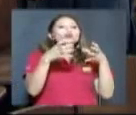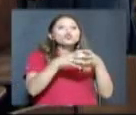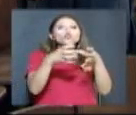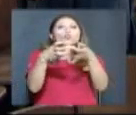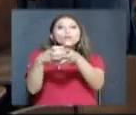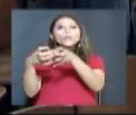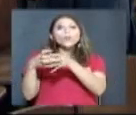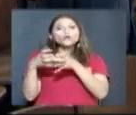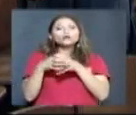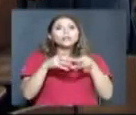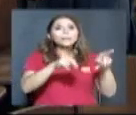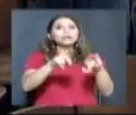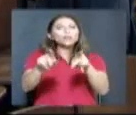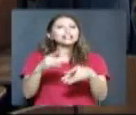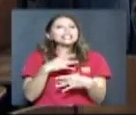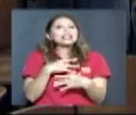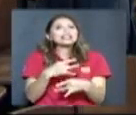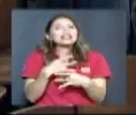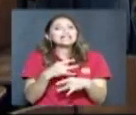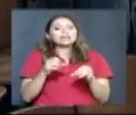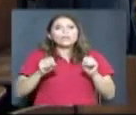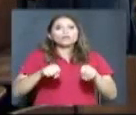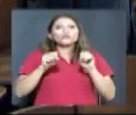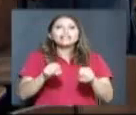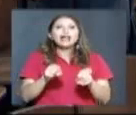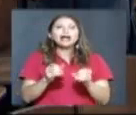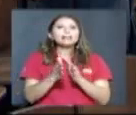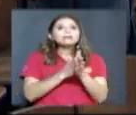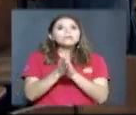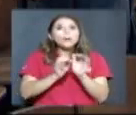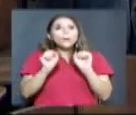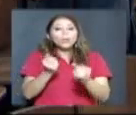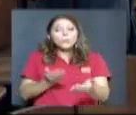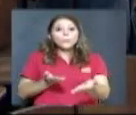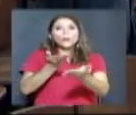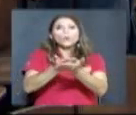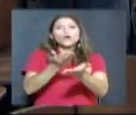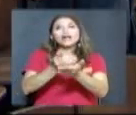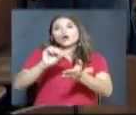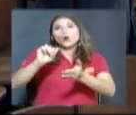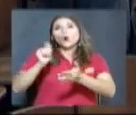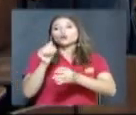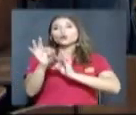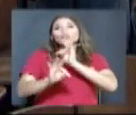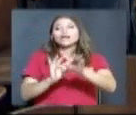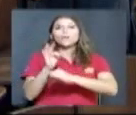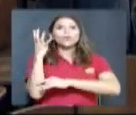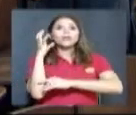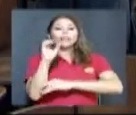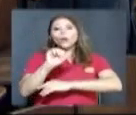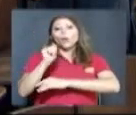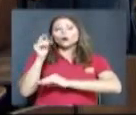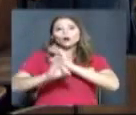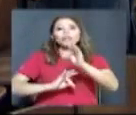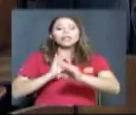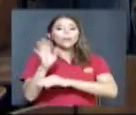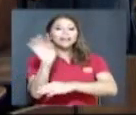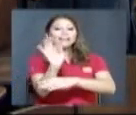interés, posibilidades y capacidades de proponer otro tipo de radio y otro tipo de televisión no tengan acceso. Eso es lo que no se vale